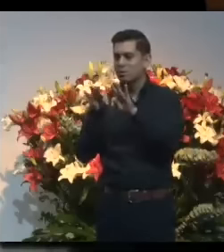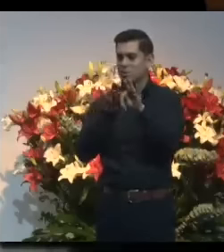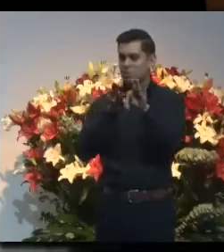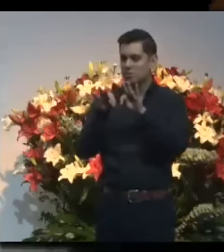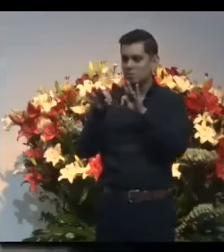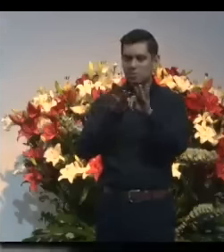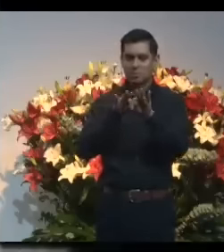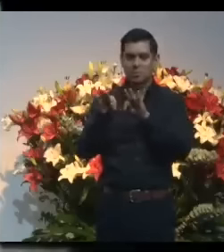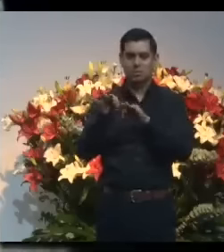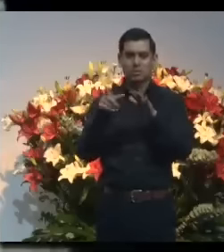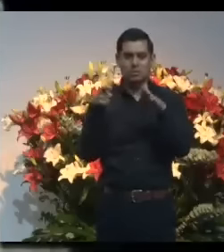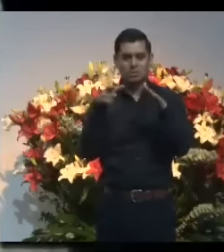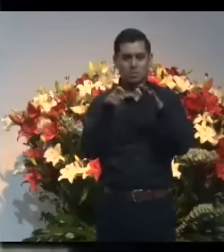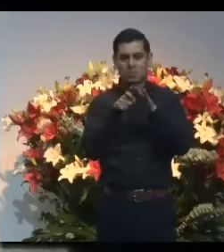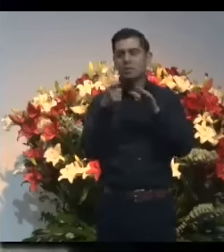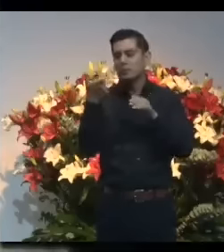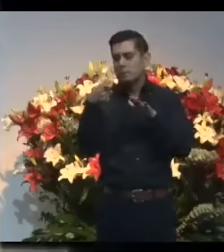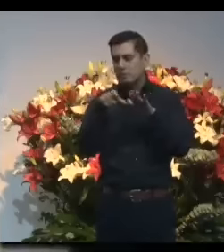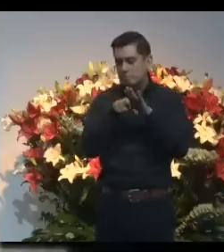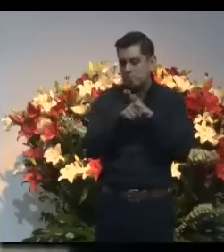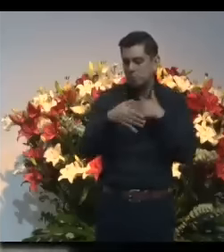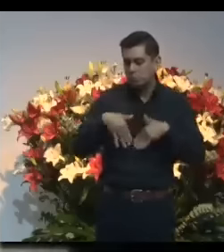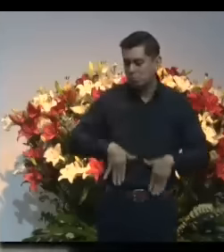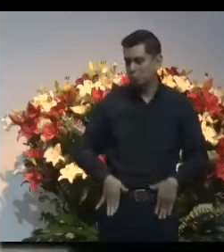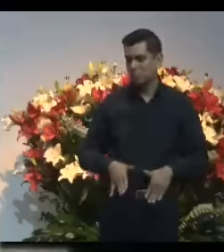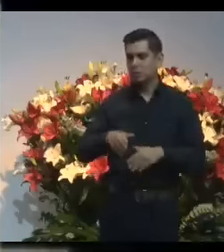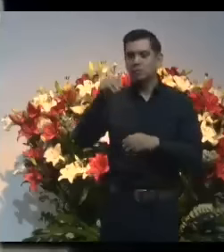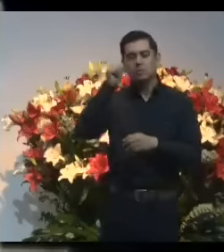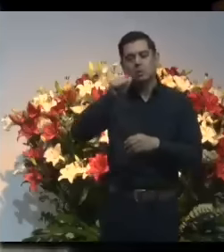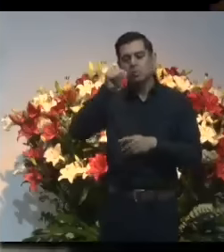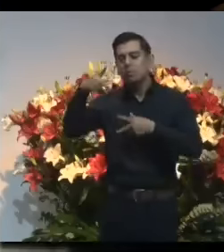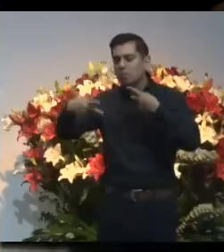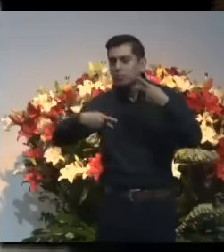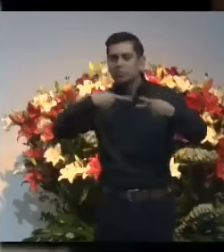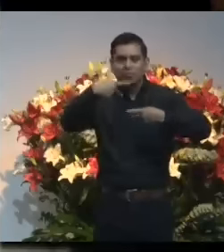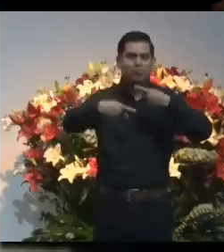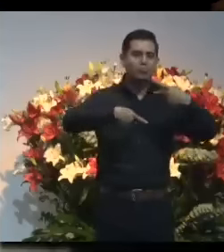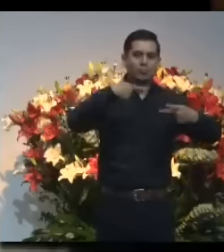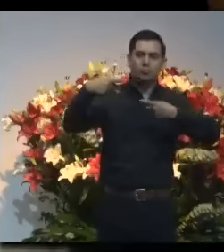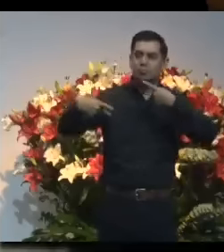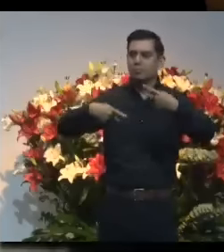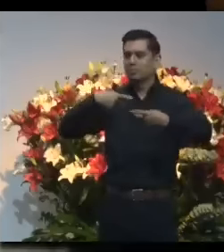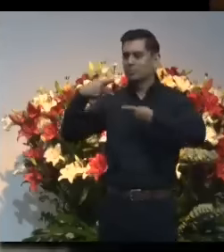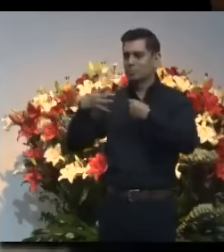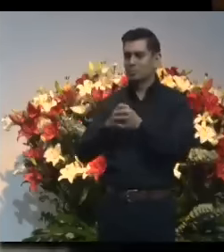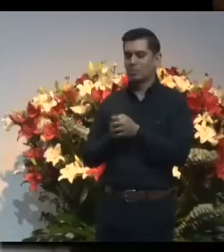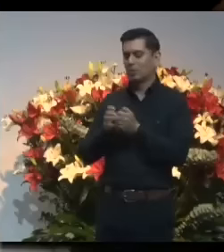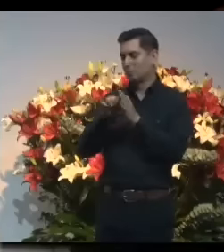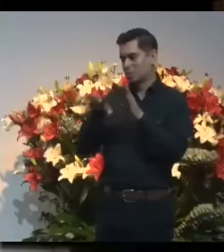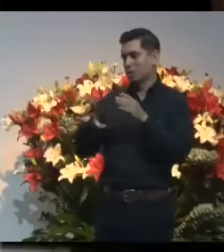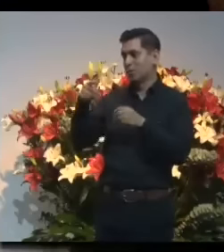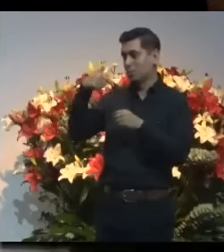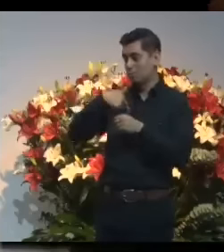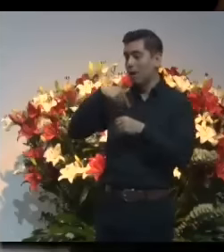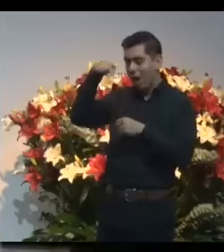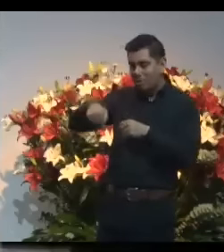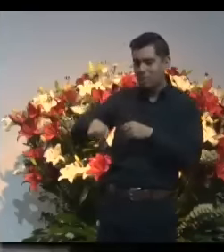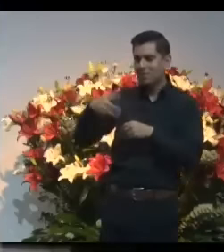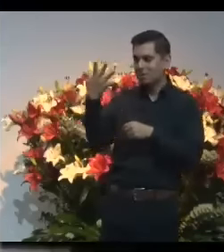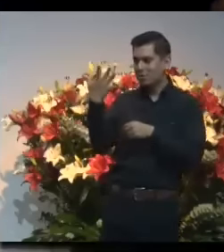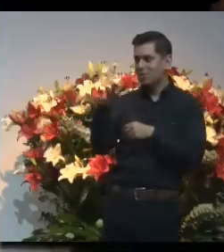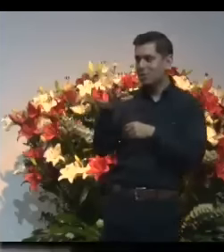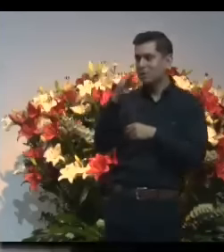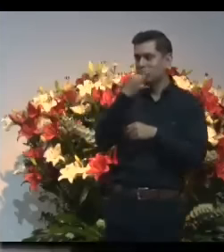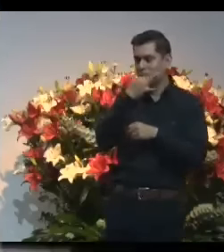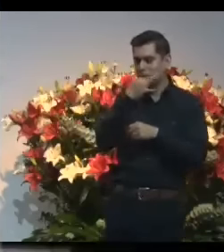en corrupción. El tema es que fueron siempre preguntas. Entonces, aquí me dieron chance 10 minutos de hacer un planteamiento de